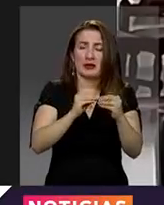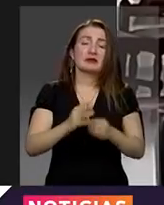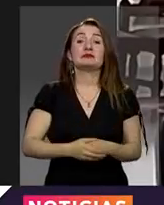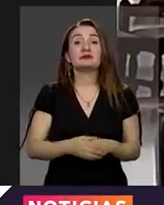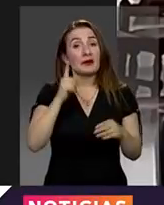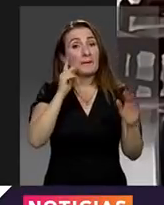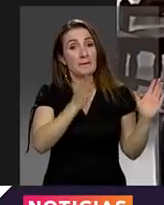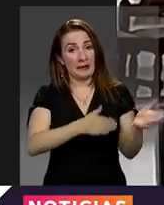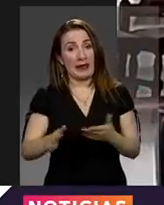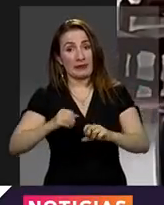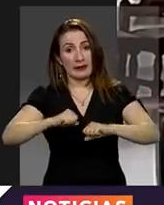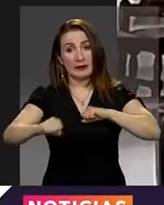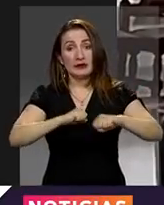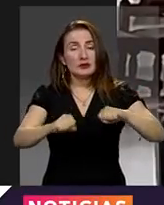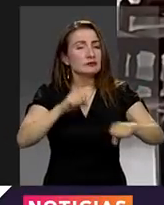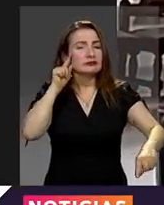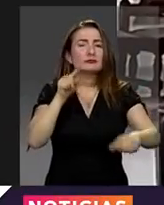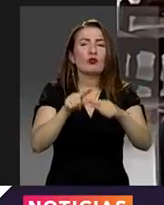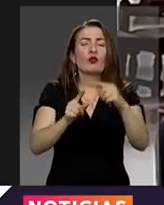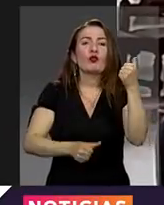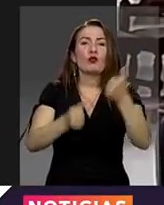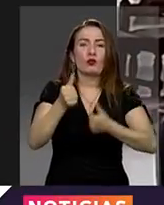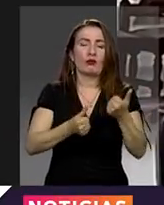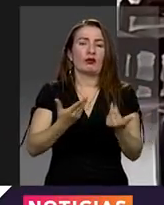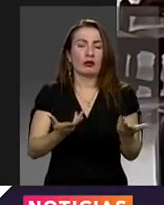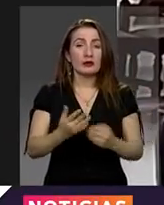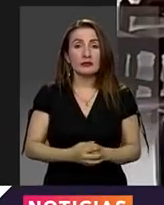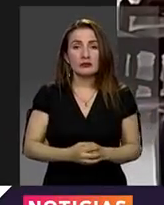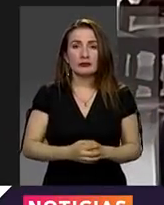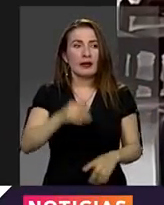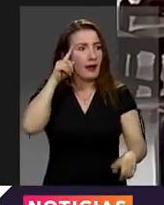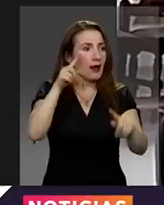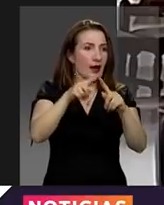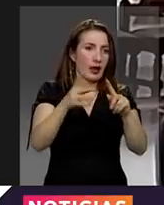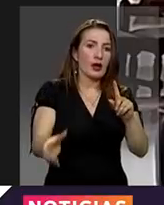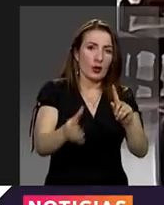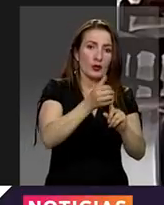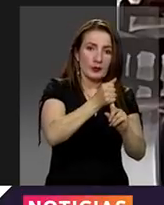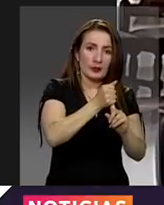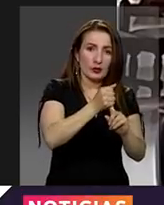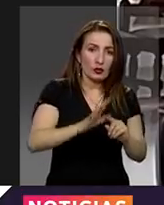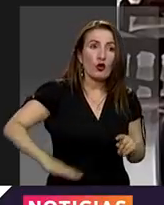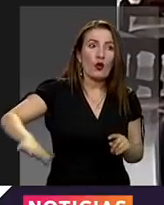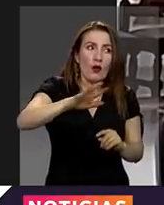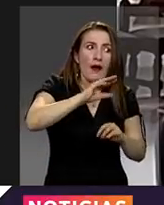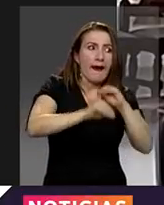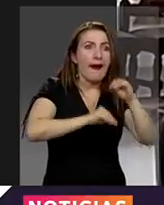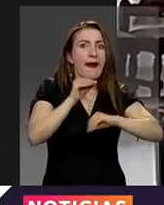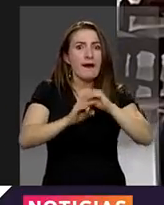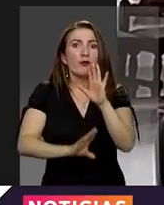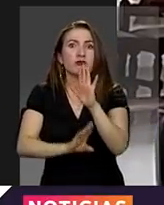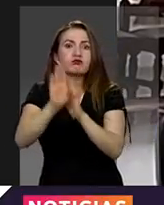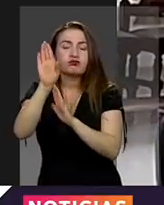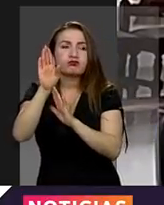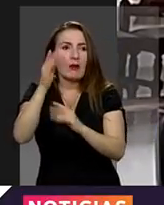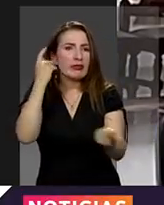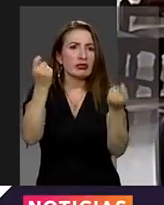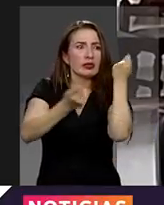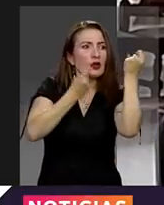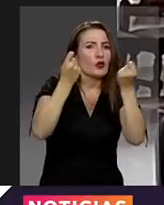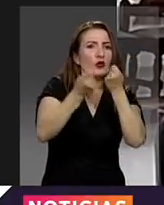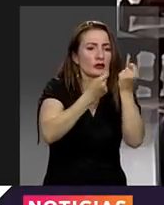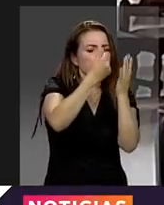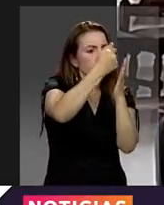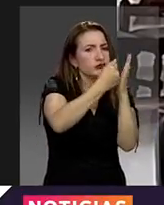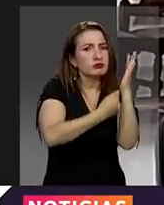de acción lo que busca es precisamente lograr que se desarrolle y se lleve a cabo la negociación del